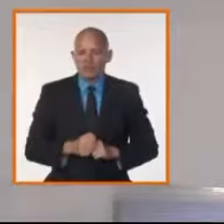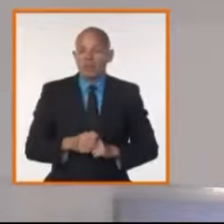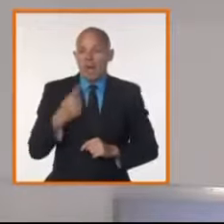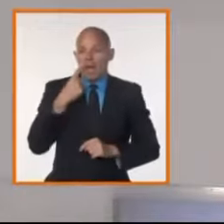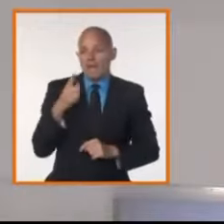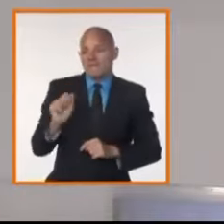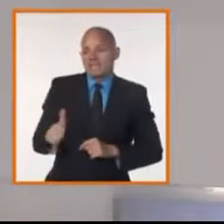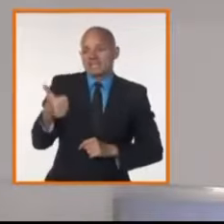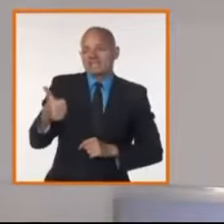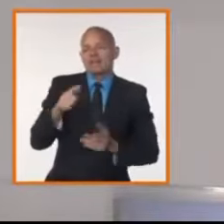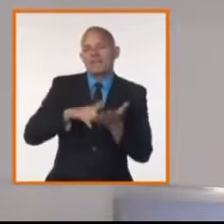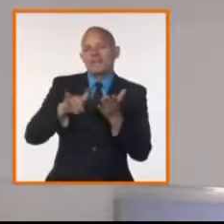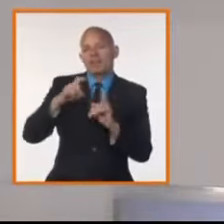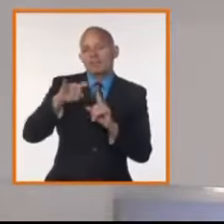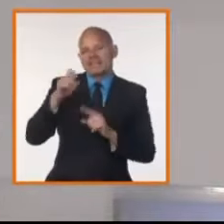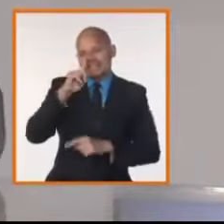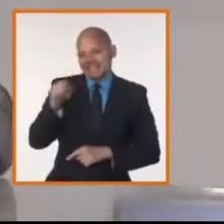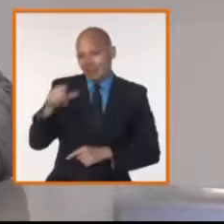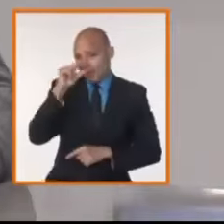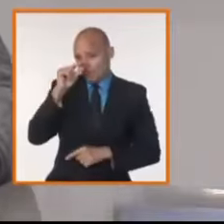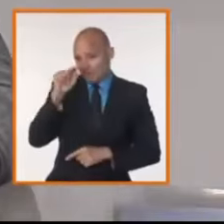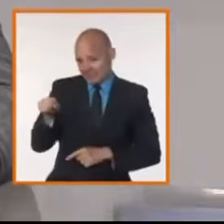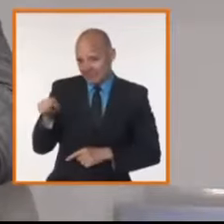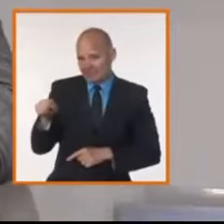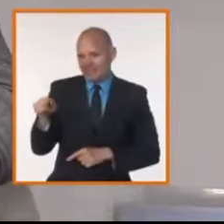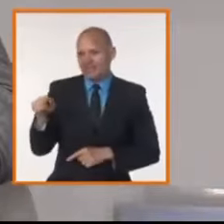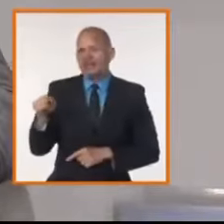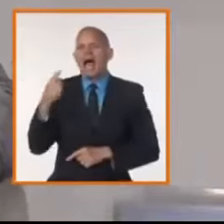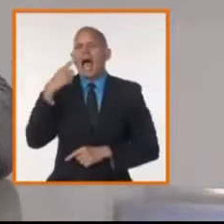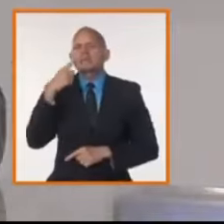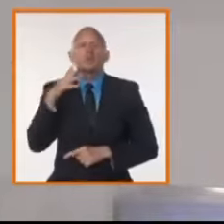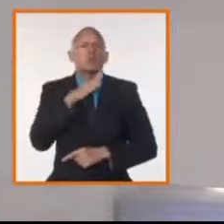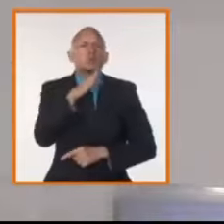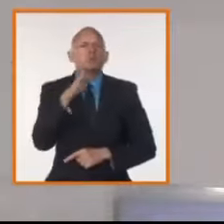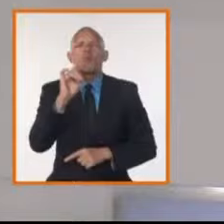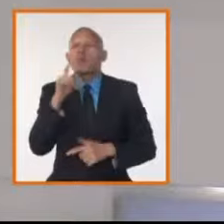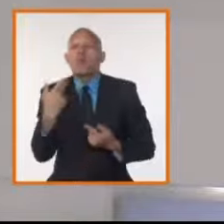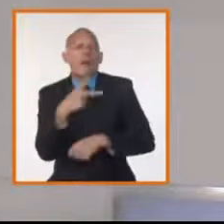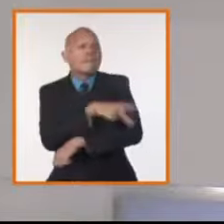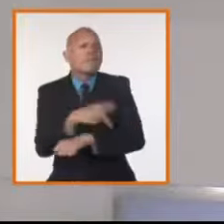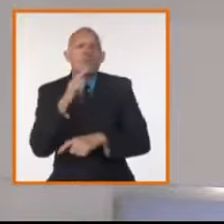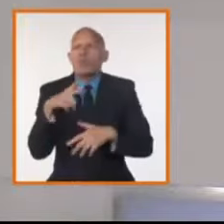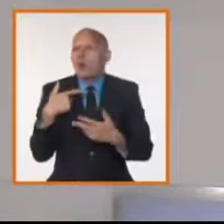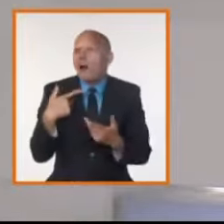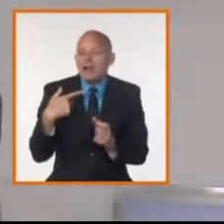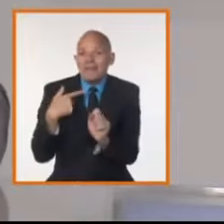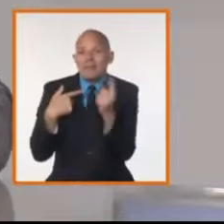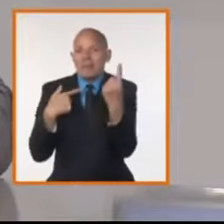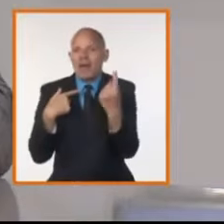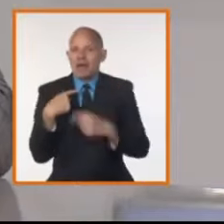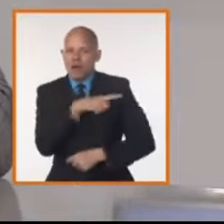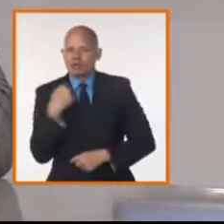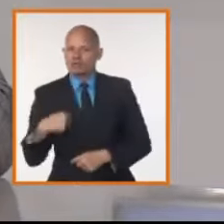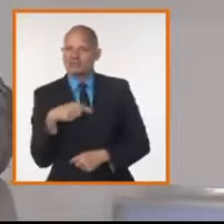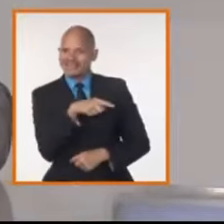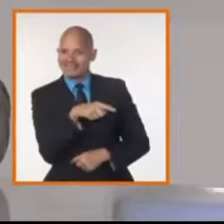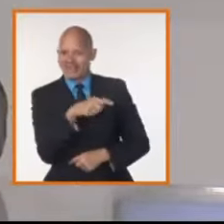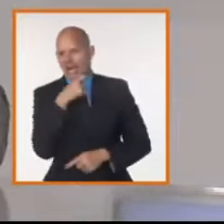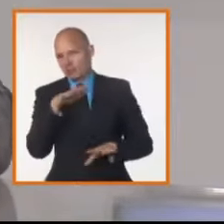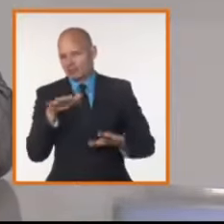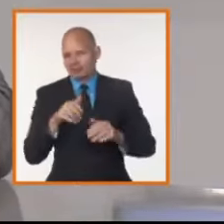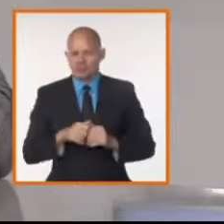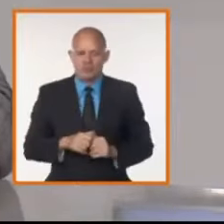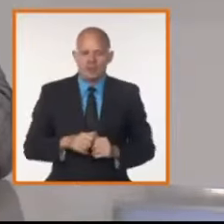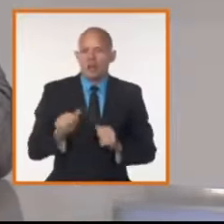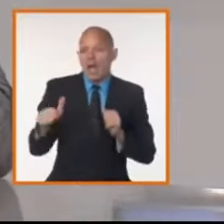independientemente incluso del color político Por lo general por ejemplo los presidentes de Argentina van a Brasil que es el otro gran socio comercial de Sudamérica